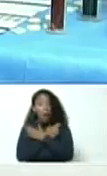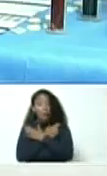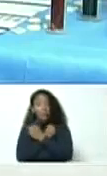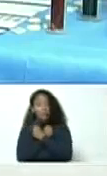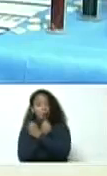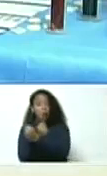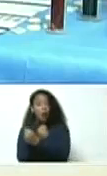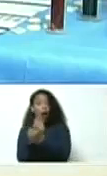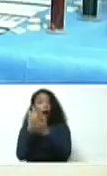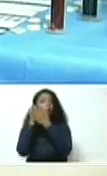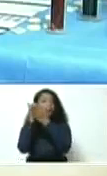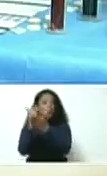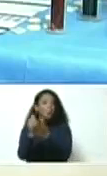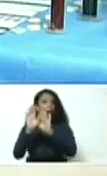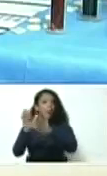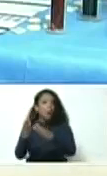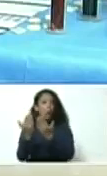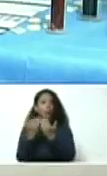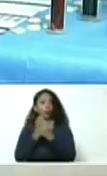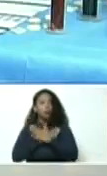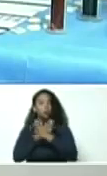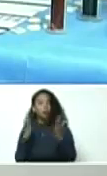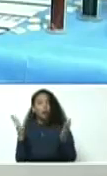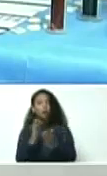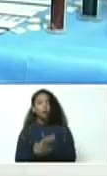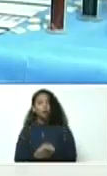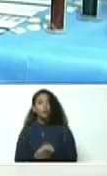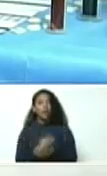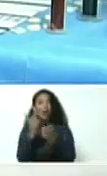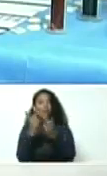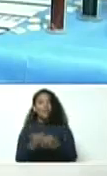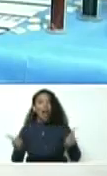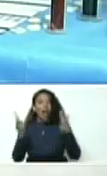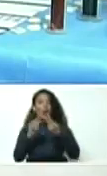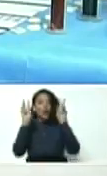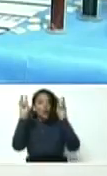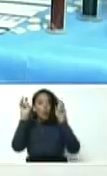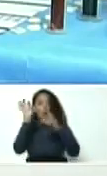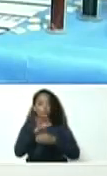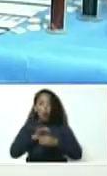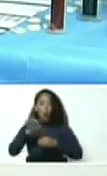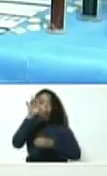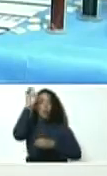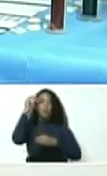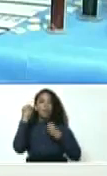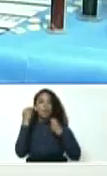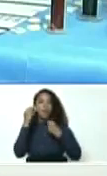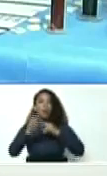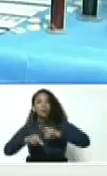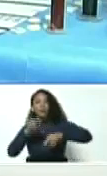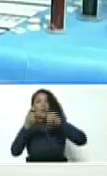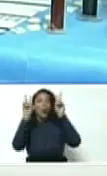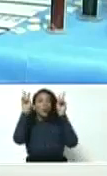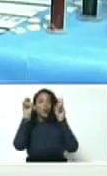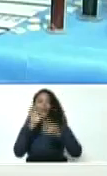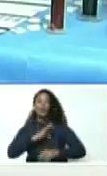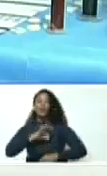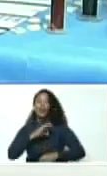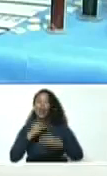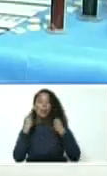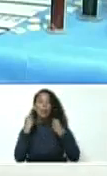Ayuda, apoyo, solidaridad. Son los valores de la nueva espiritualidad para construir una nueva sociedad,